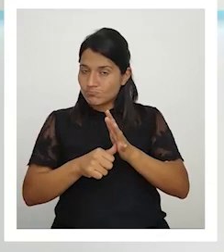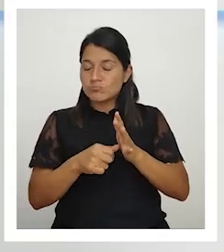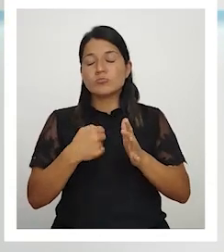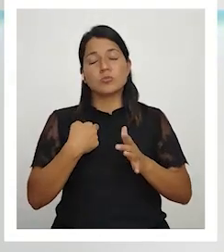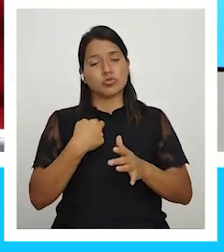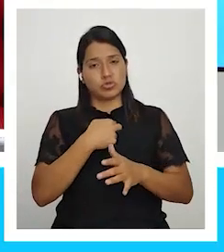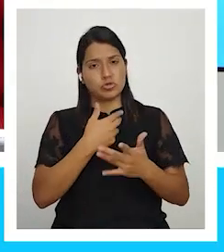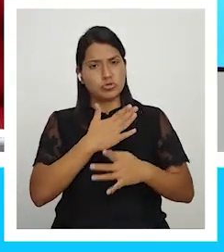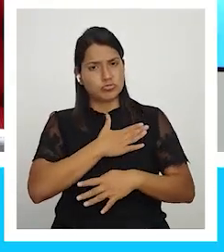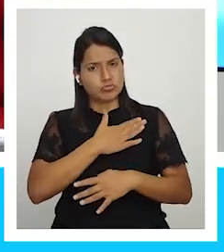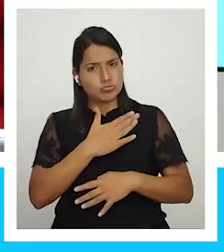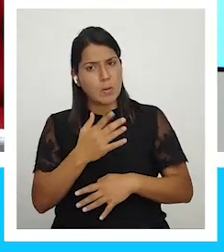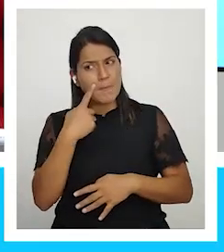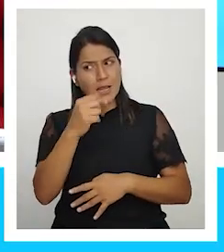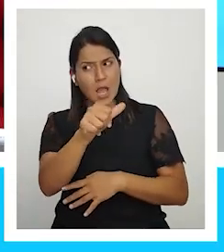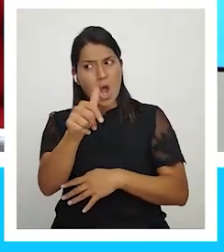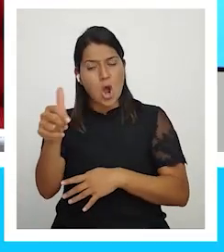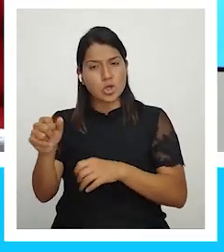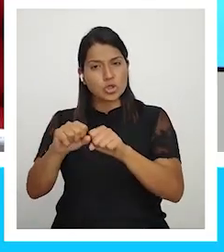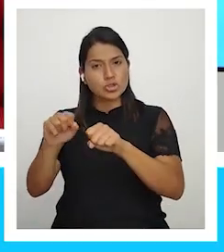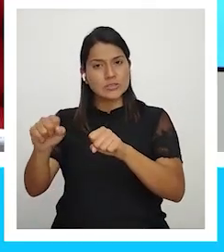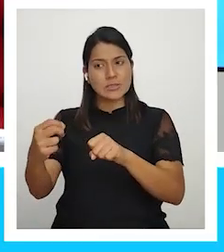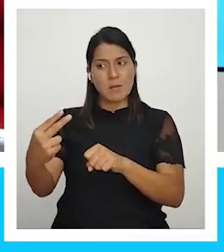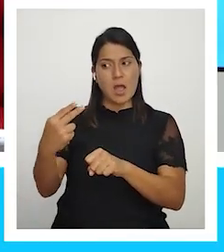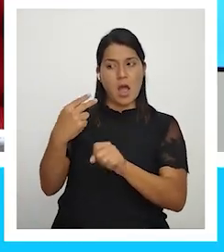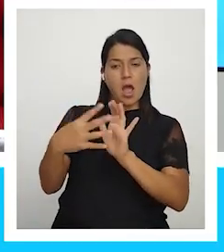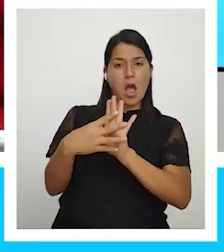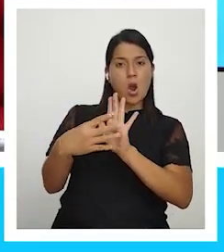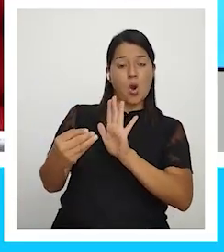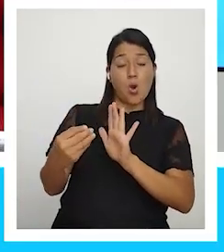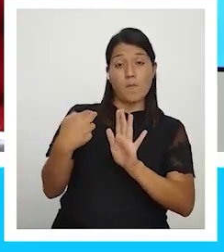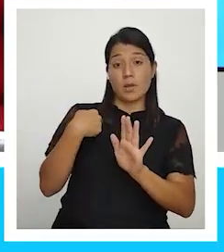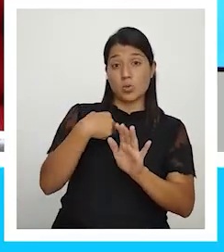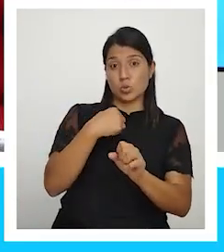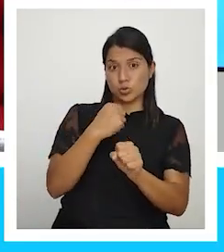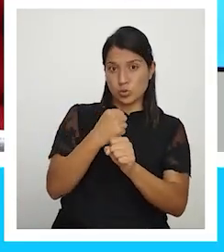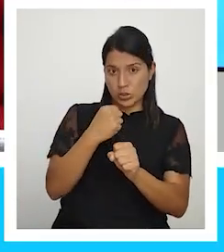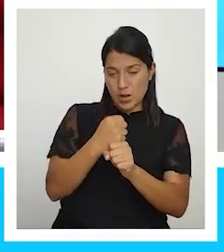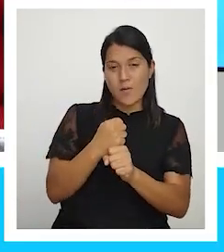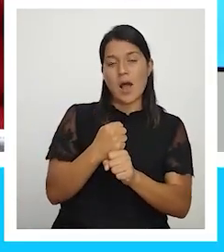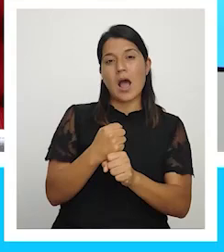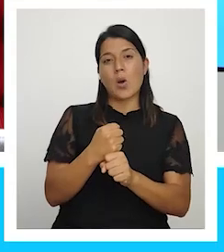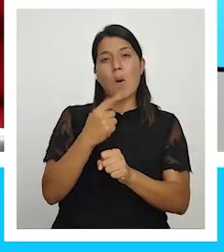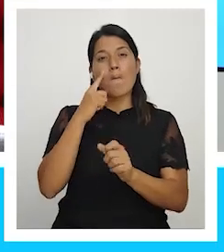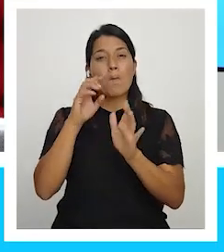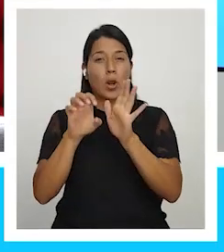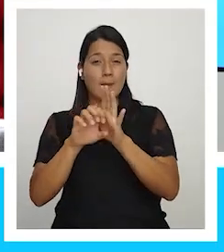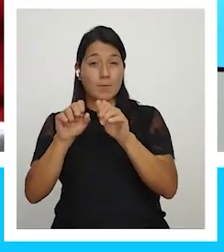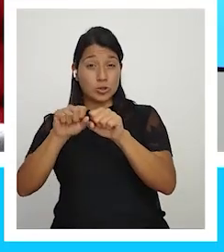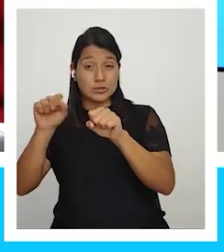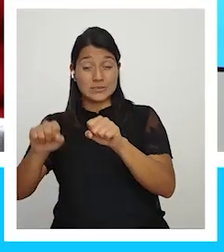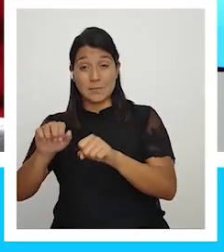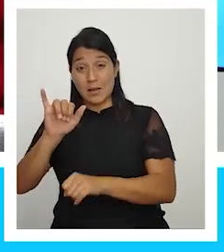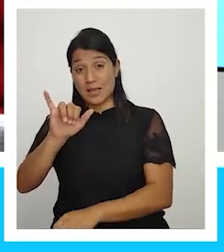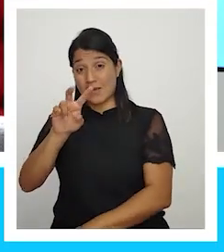para que copien cosas que nosotros hacemos, para que se extrapolen, por ejemplo, al IBM, ¿verdad?, que es